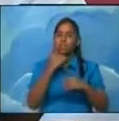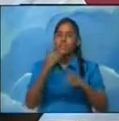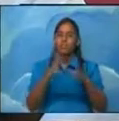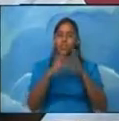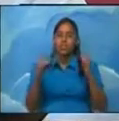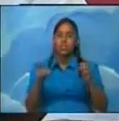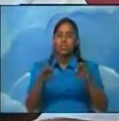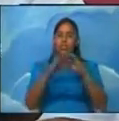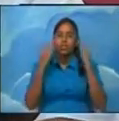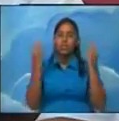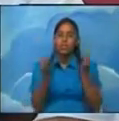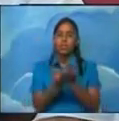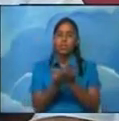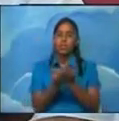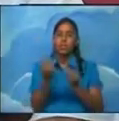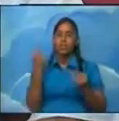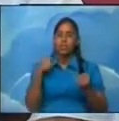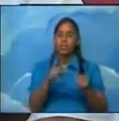nuestra familia.